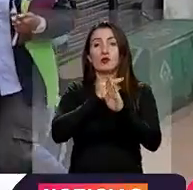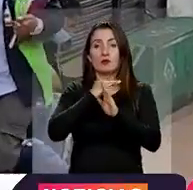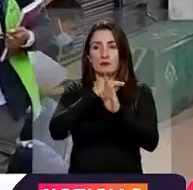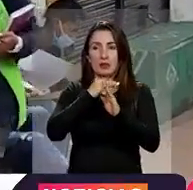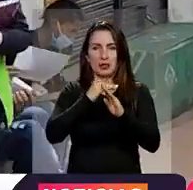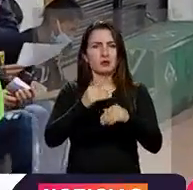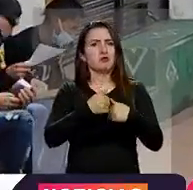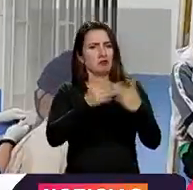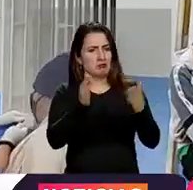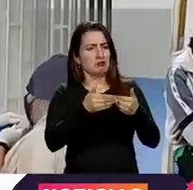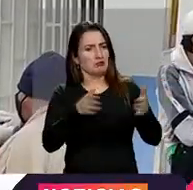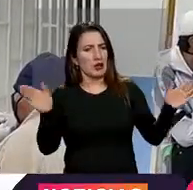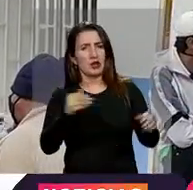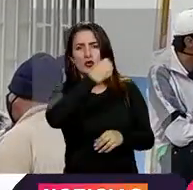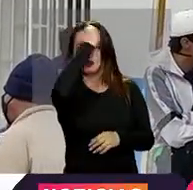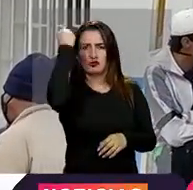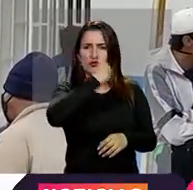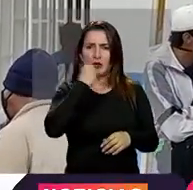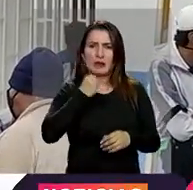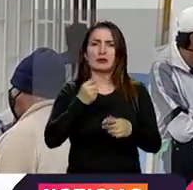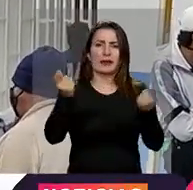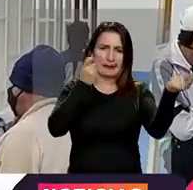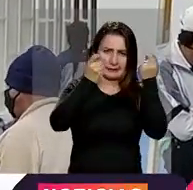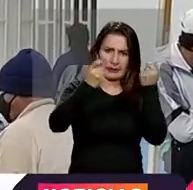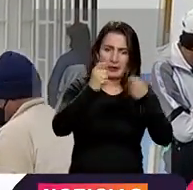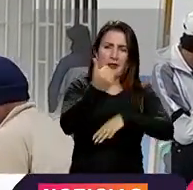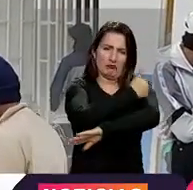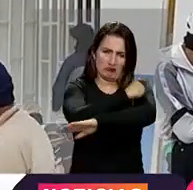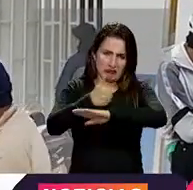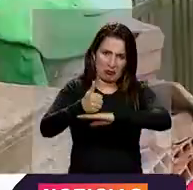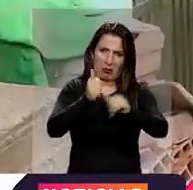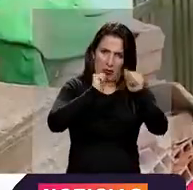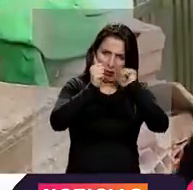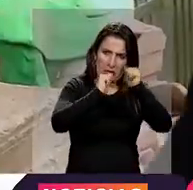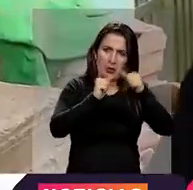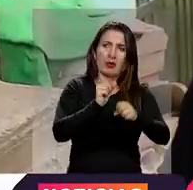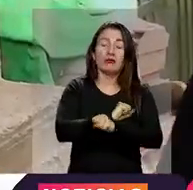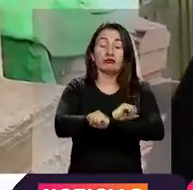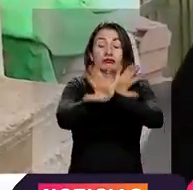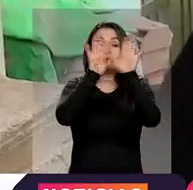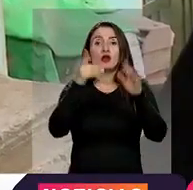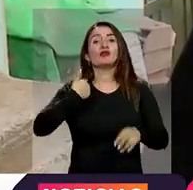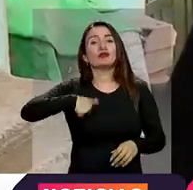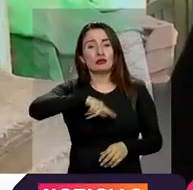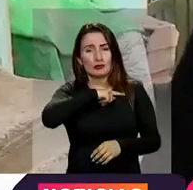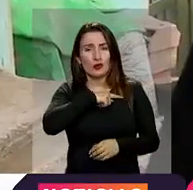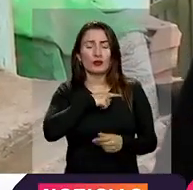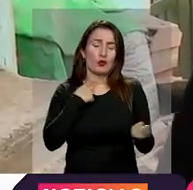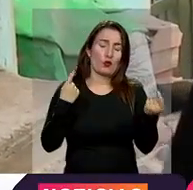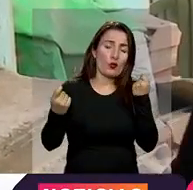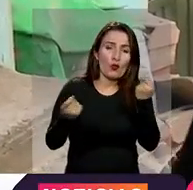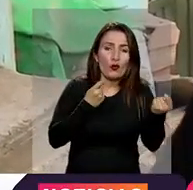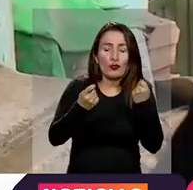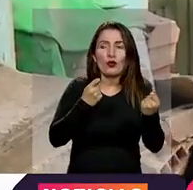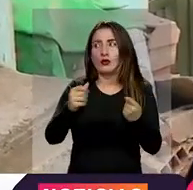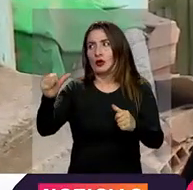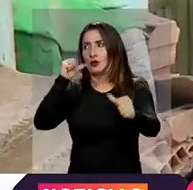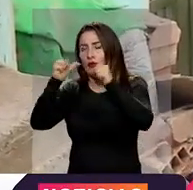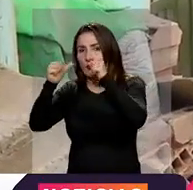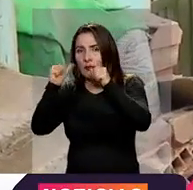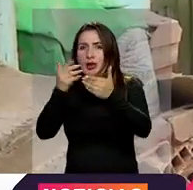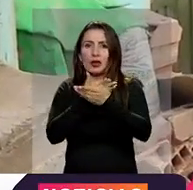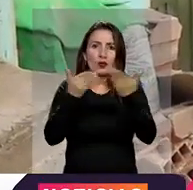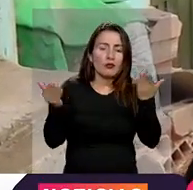suspenden para incluir a su hacha en la estrategia de reactivación económica de bogotá tenemos todos que tener el autocontrol todos tenemos